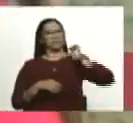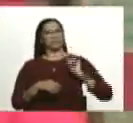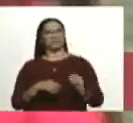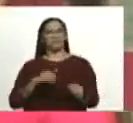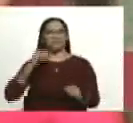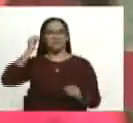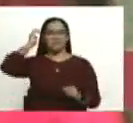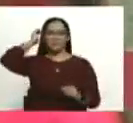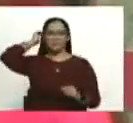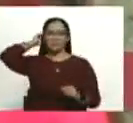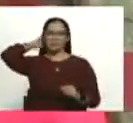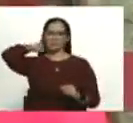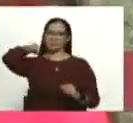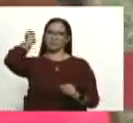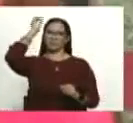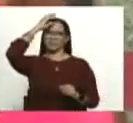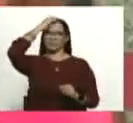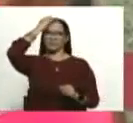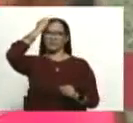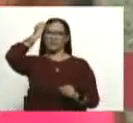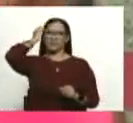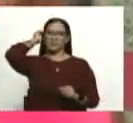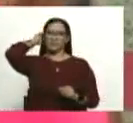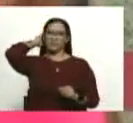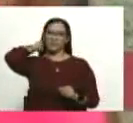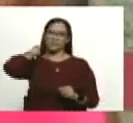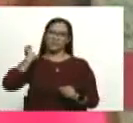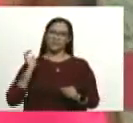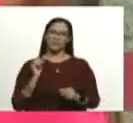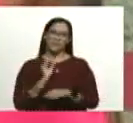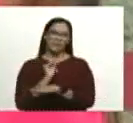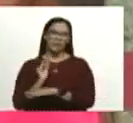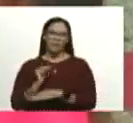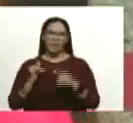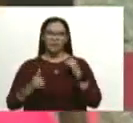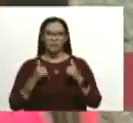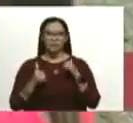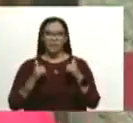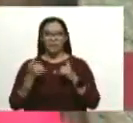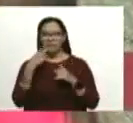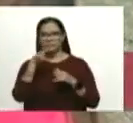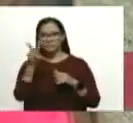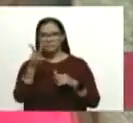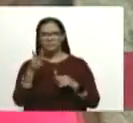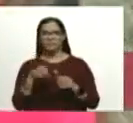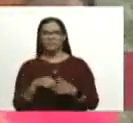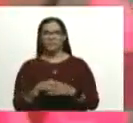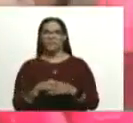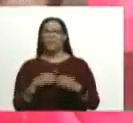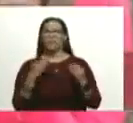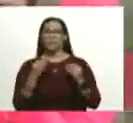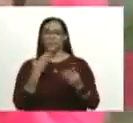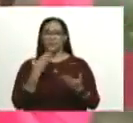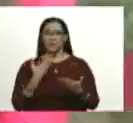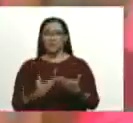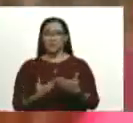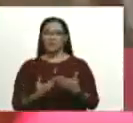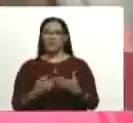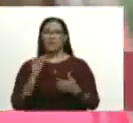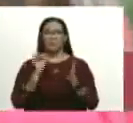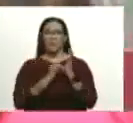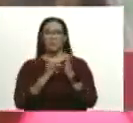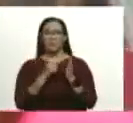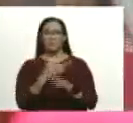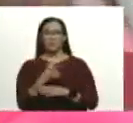tiene que cuidar a su cachorro. Sí, exactamente, se siente celosa y está precavida. Bueno, Douglas, gracias por estos minutos para